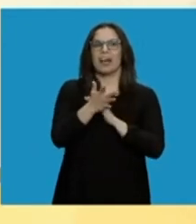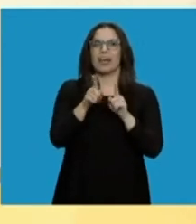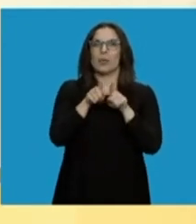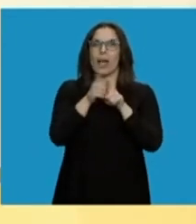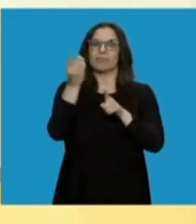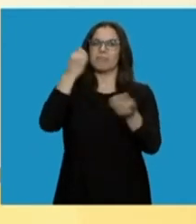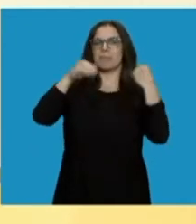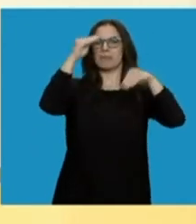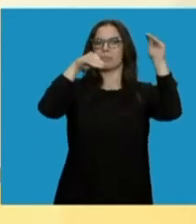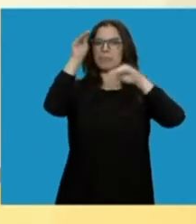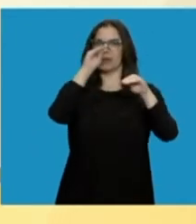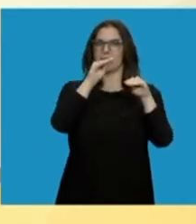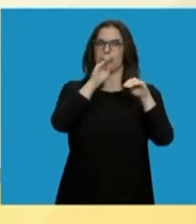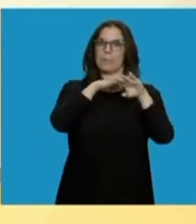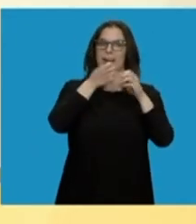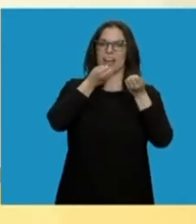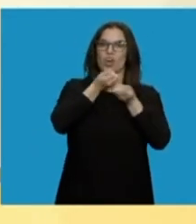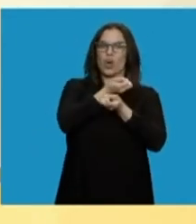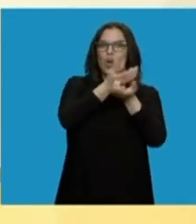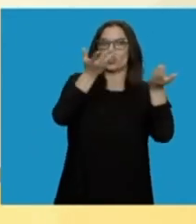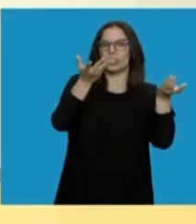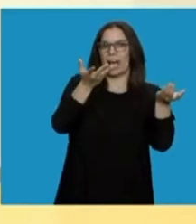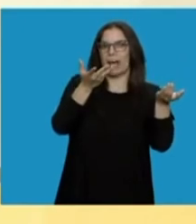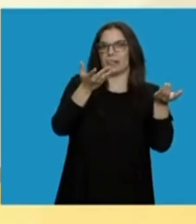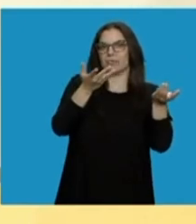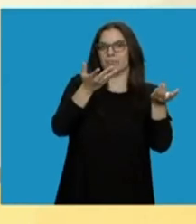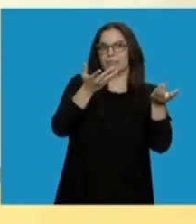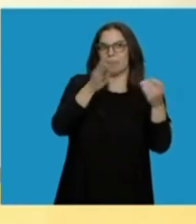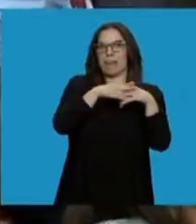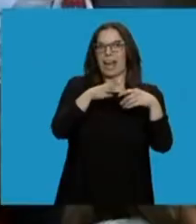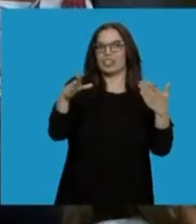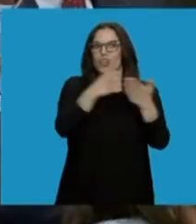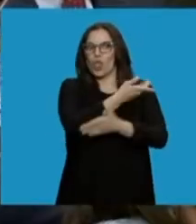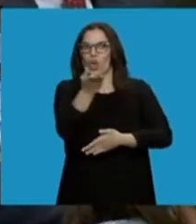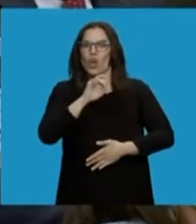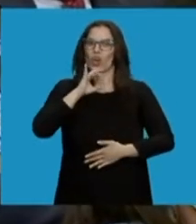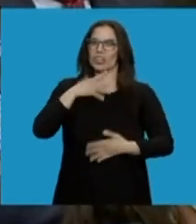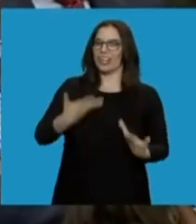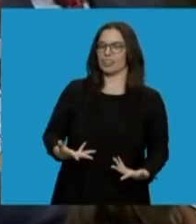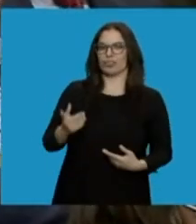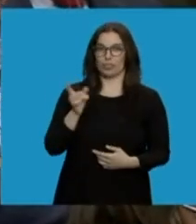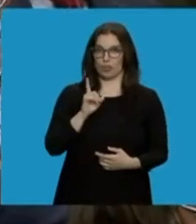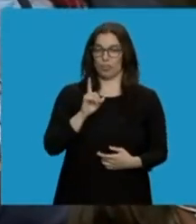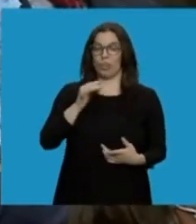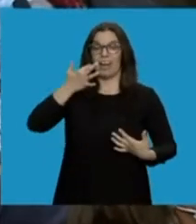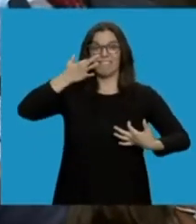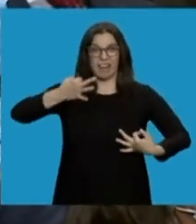no es solo adulterar esa verdad para contar algo que encaje bien a todo el mundo. La